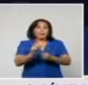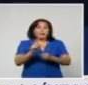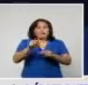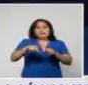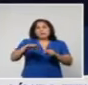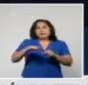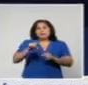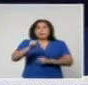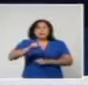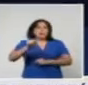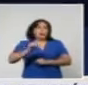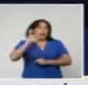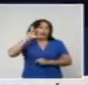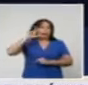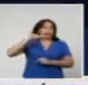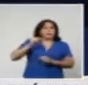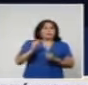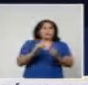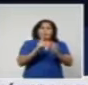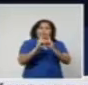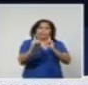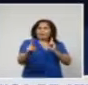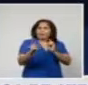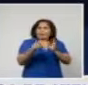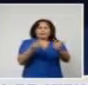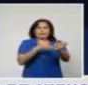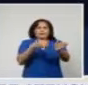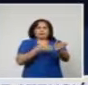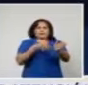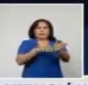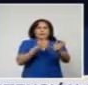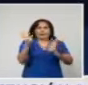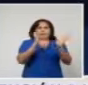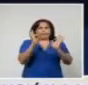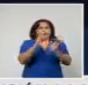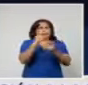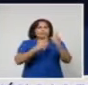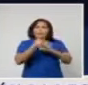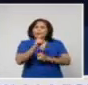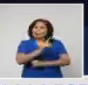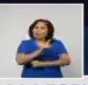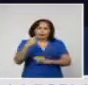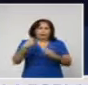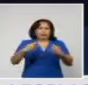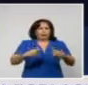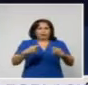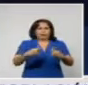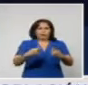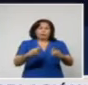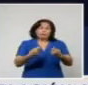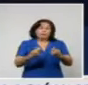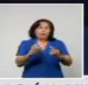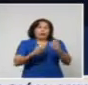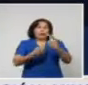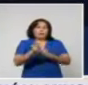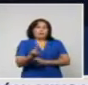las negligencias, por las indisciplinas, tenemos que reiterarlo, de algunas